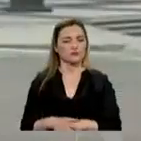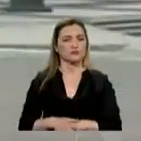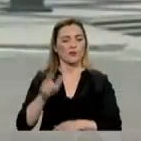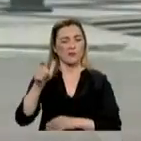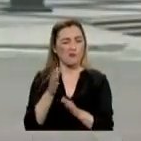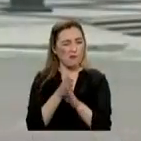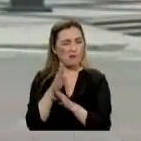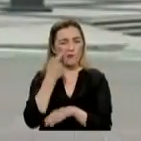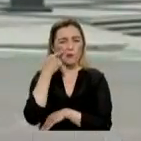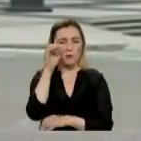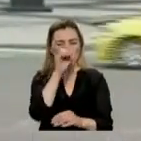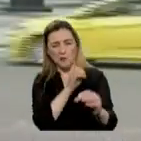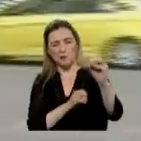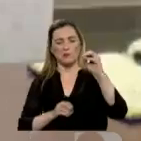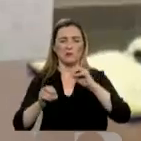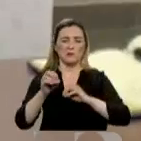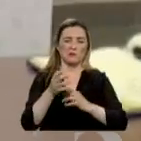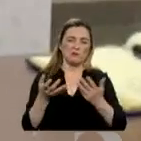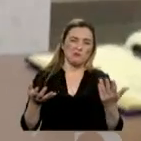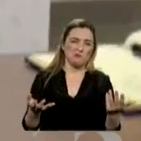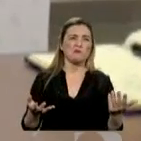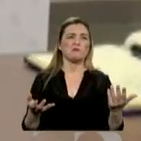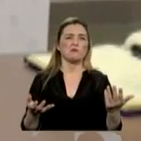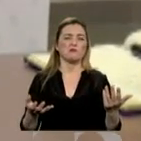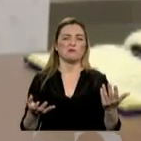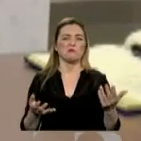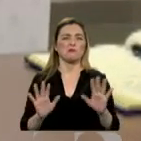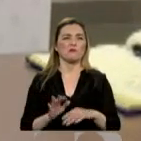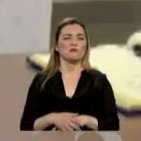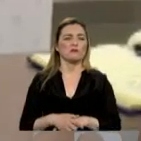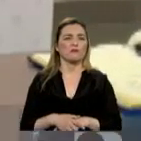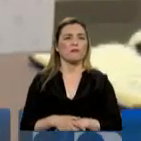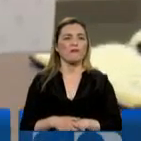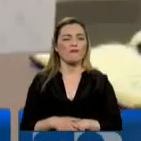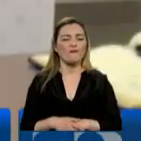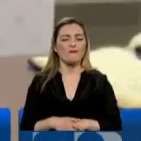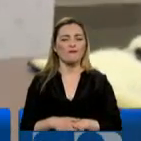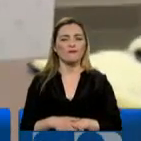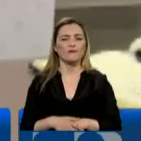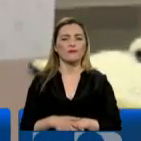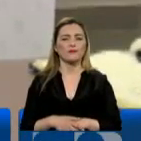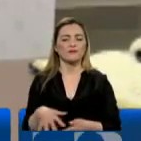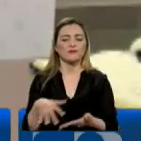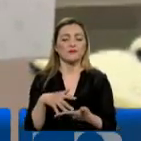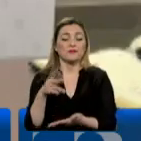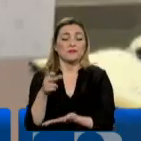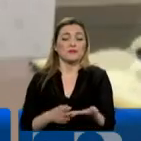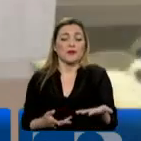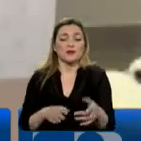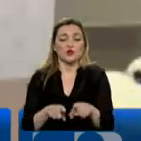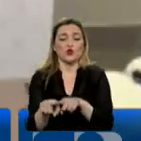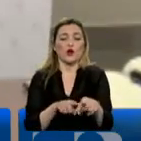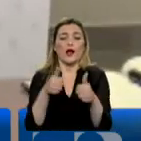jurista que observa el proceso cree que el caso merece una excepción. Se ha suscitado la duda de qué pasará con esa